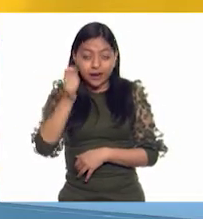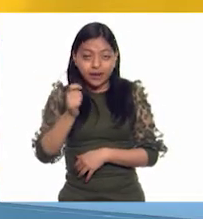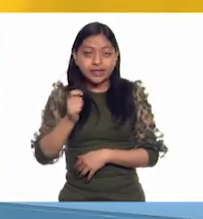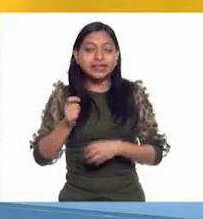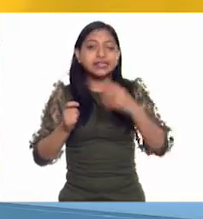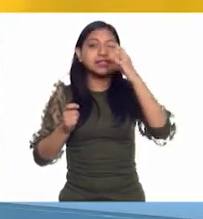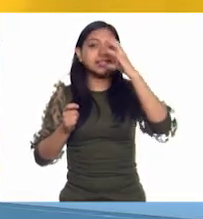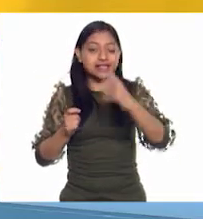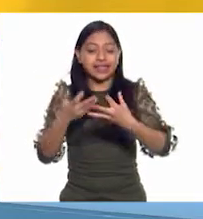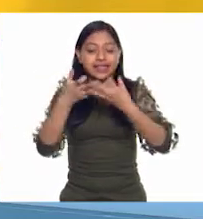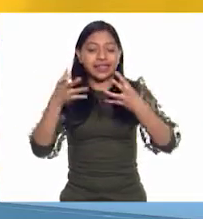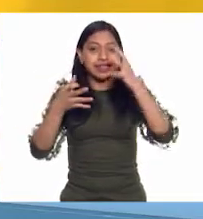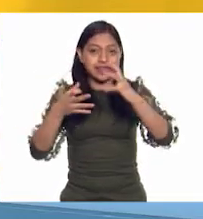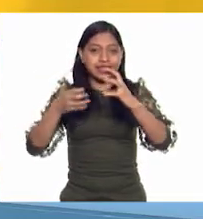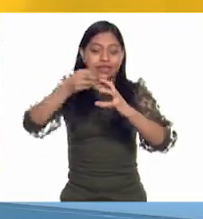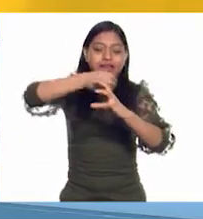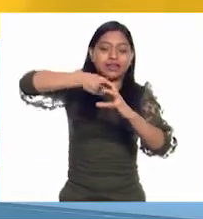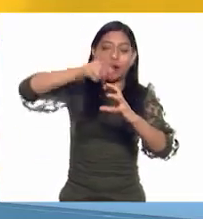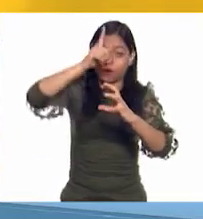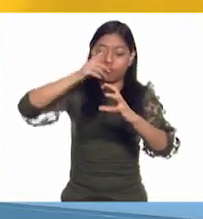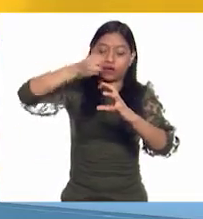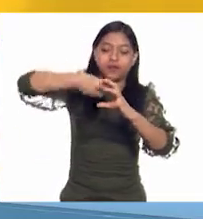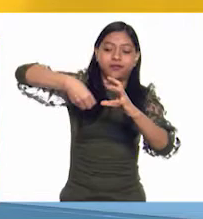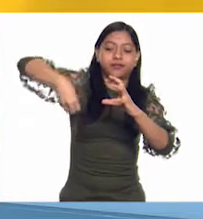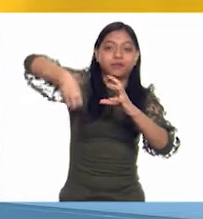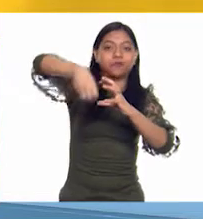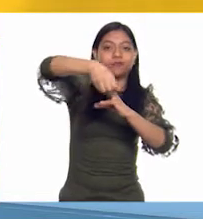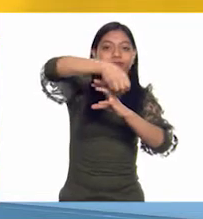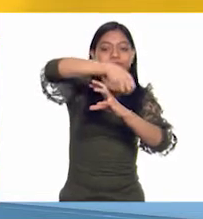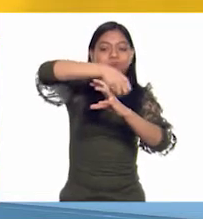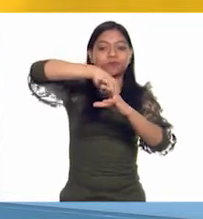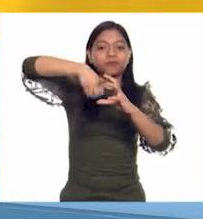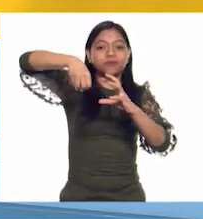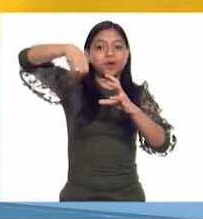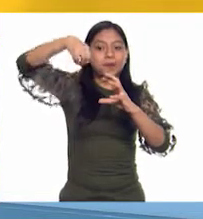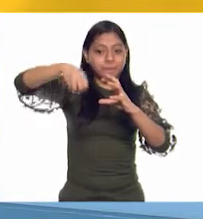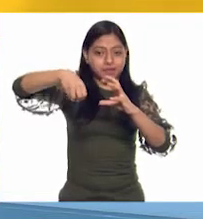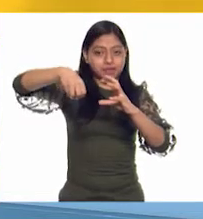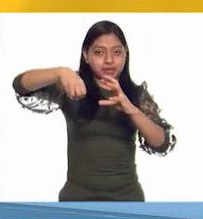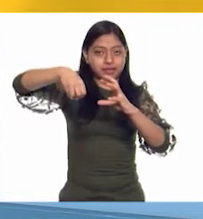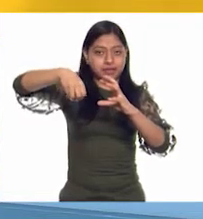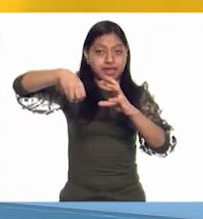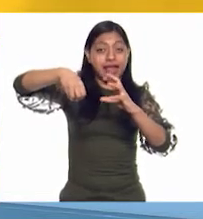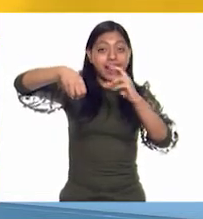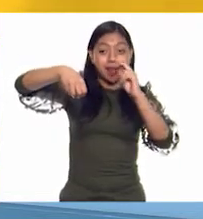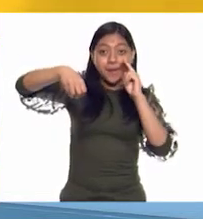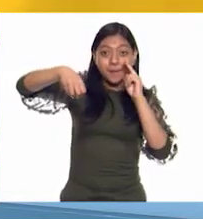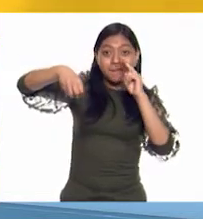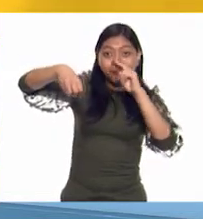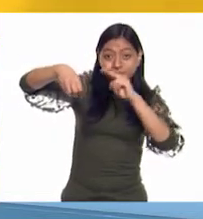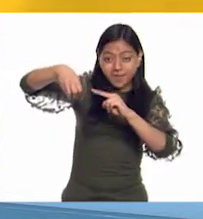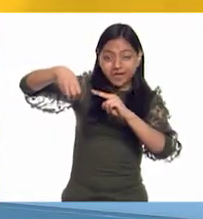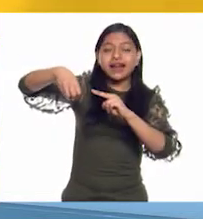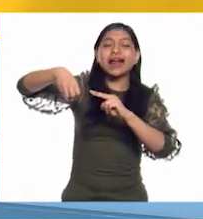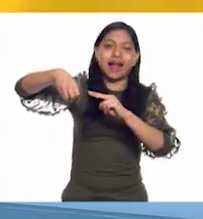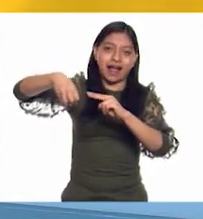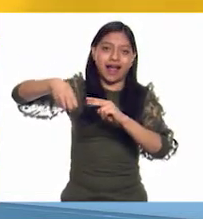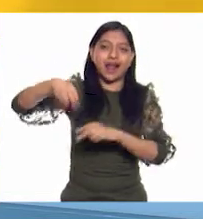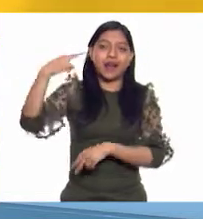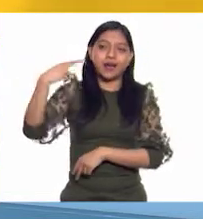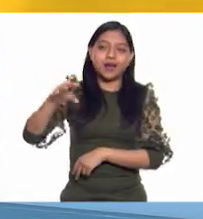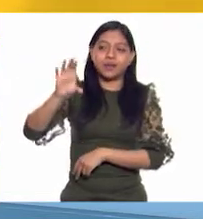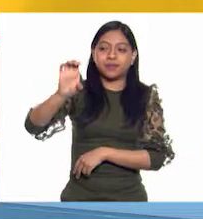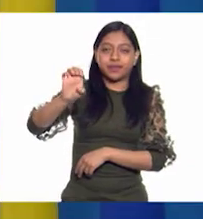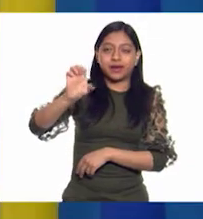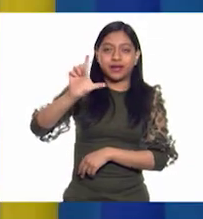la luna pasa por la sombra de la Tierra y a ese fenómeno que vemos desde la Tierra lo conocemos como eclipse de luna o